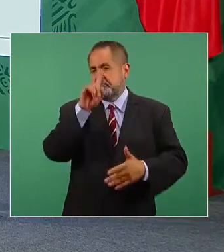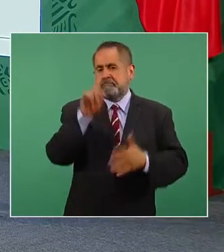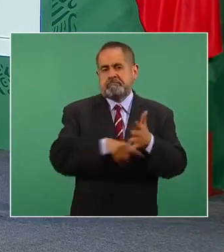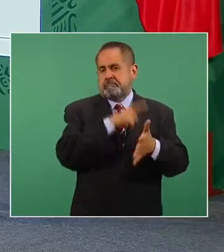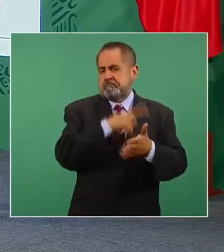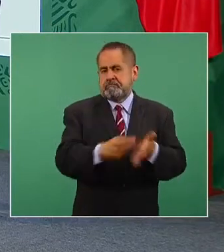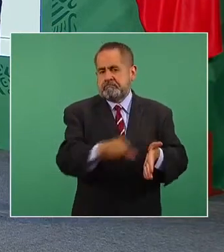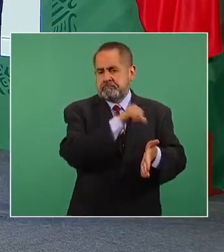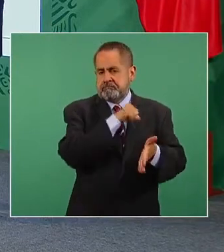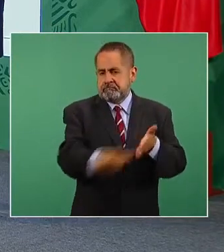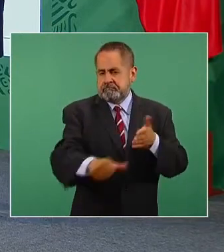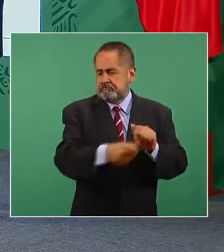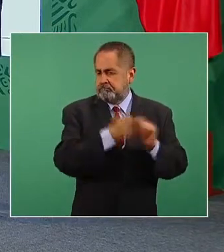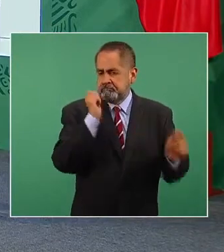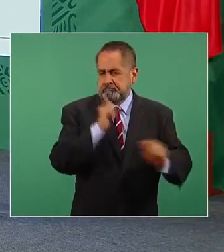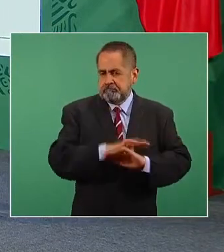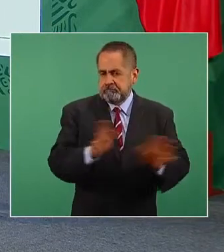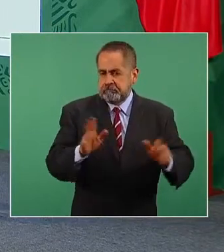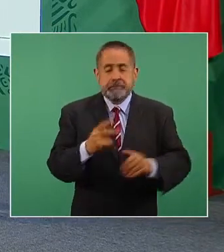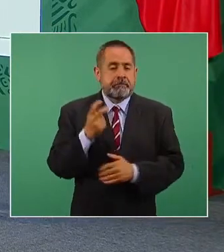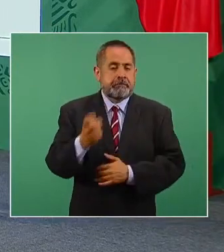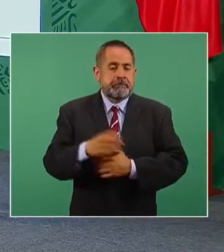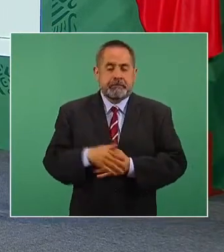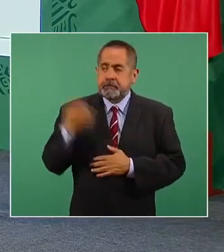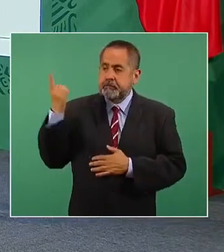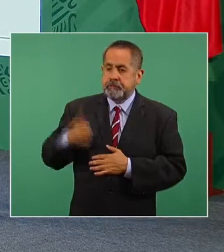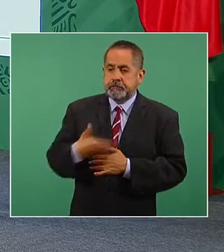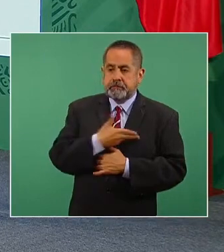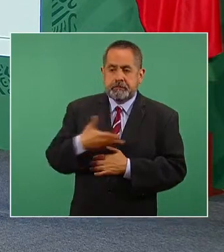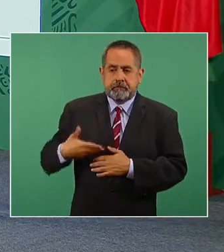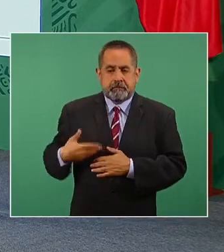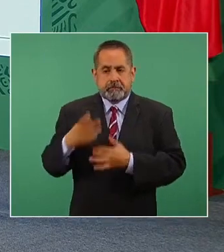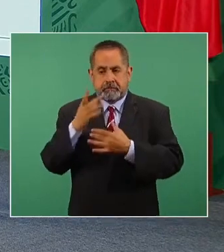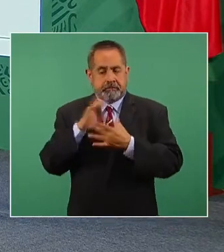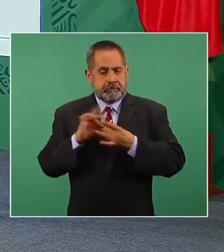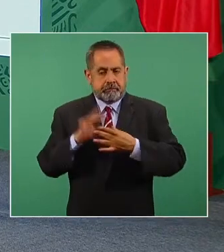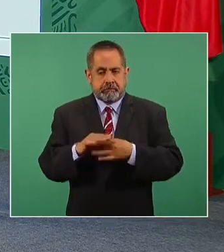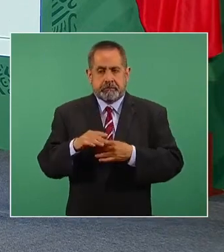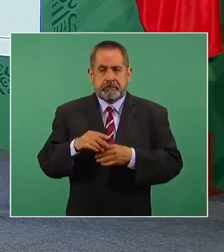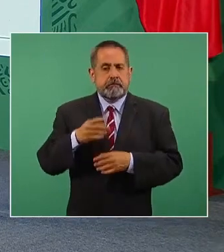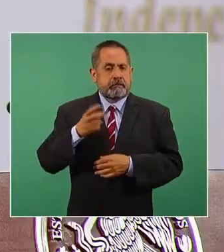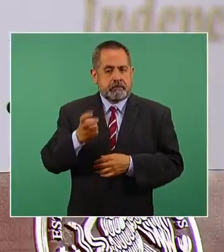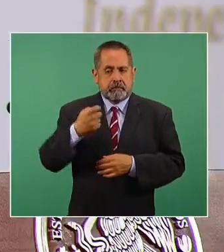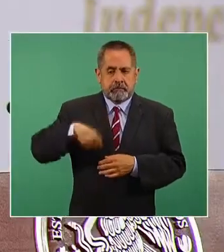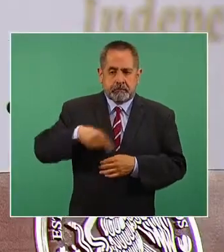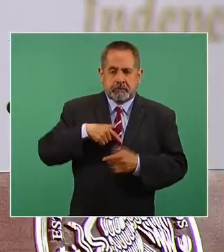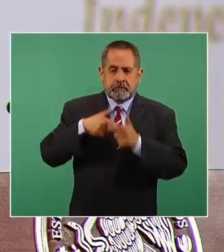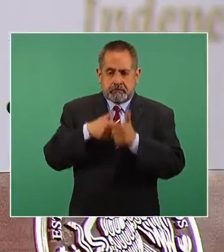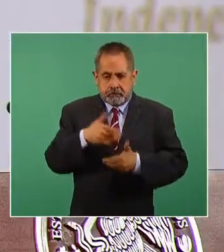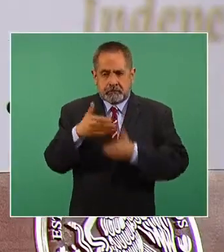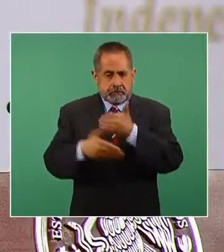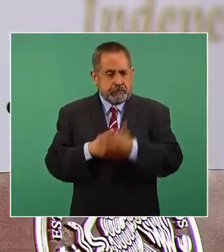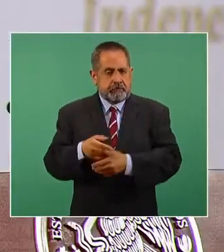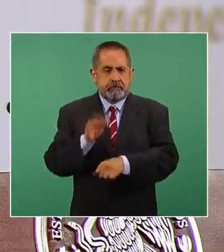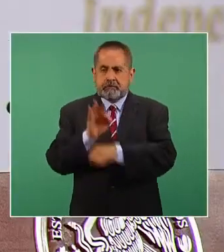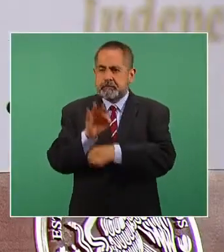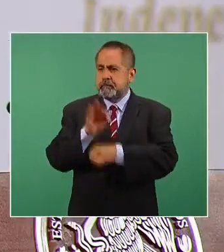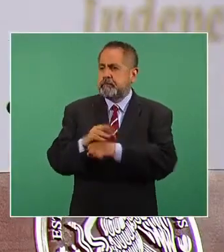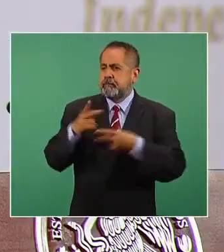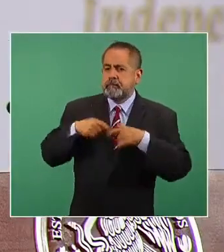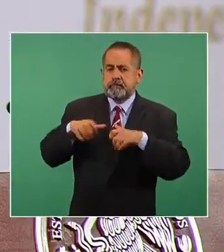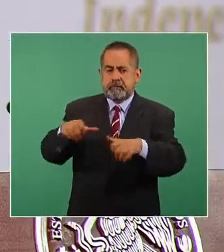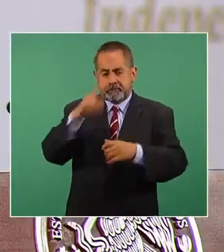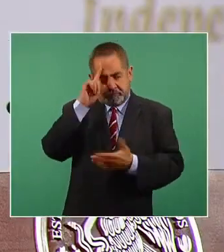de revisión. Por eso, con esta instrucción del señor presidente, seguiremos defendiendo a los consumidores que se